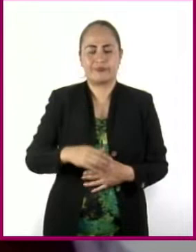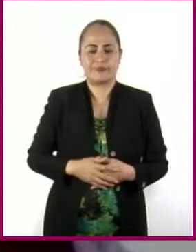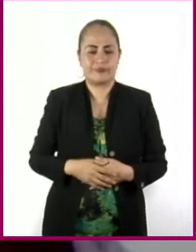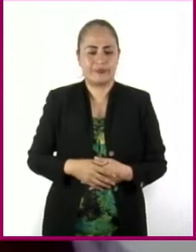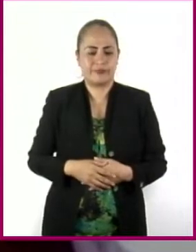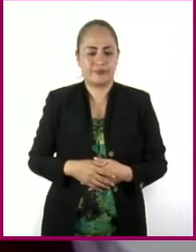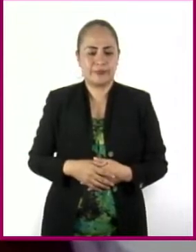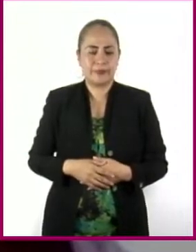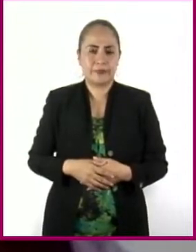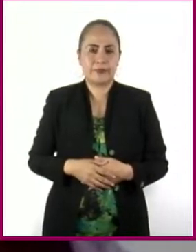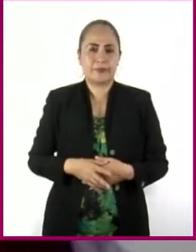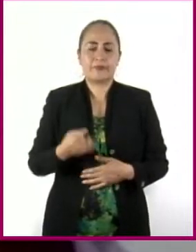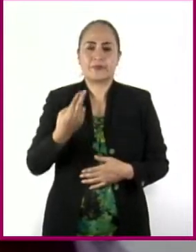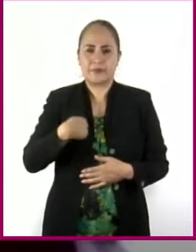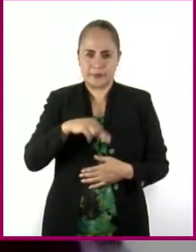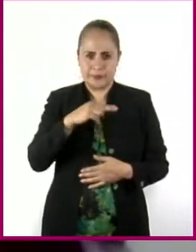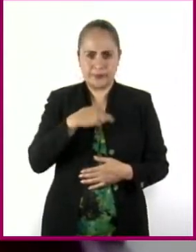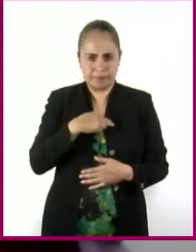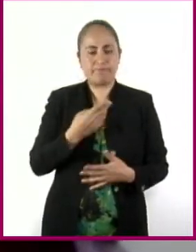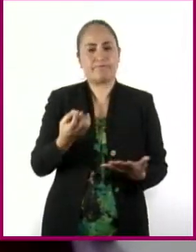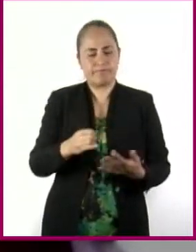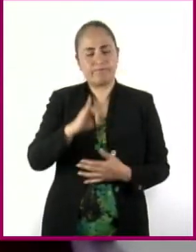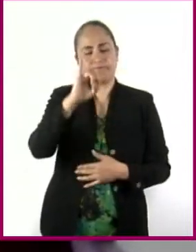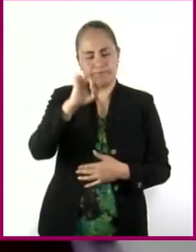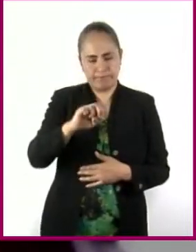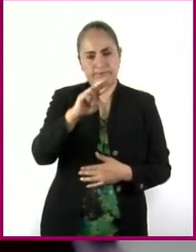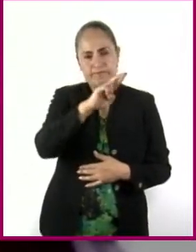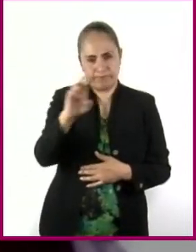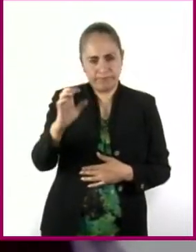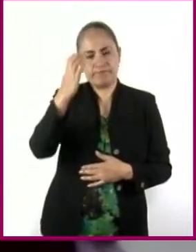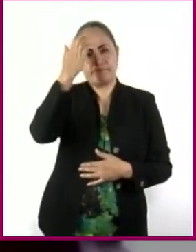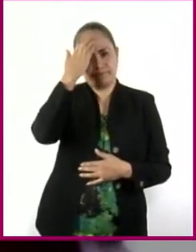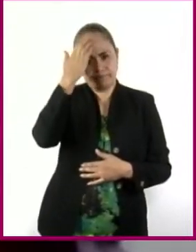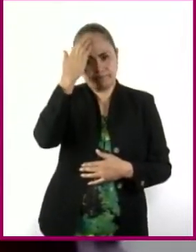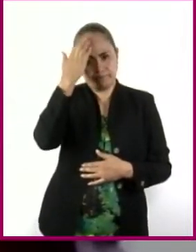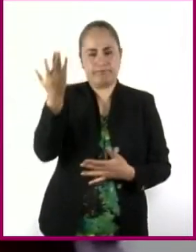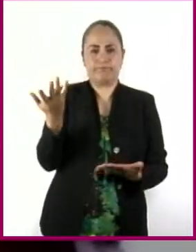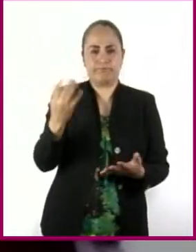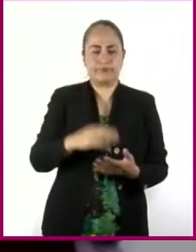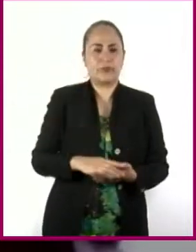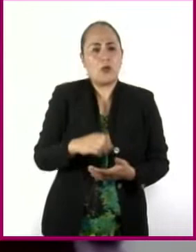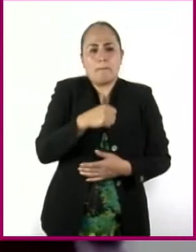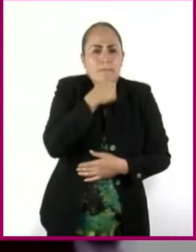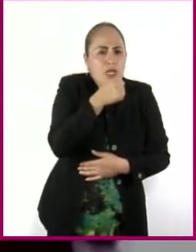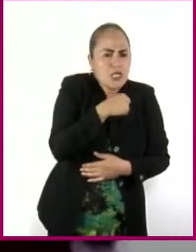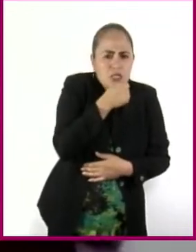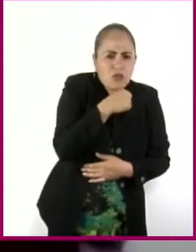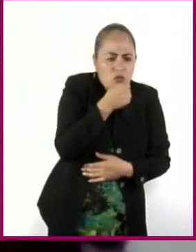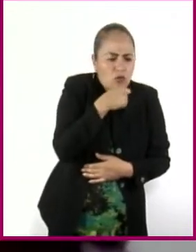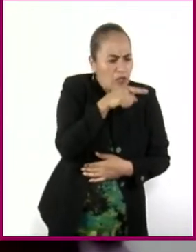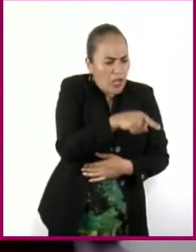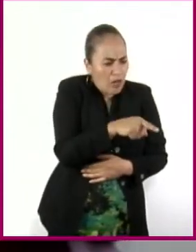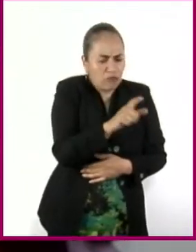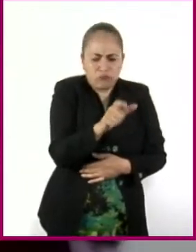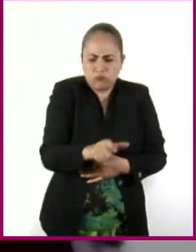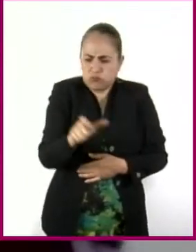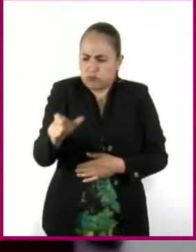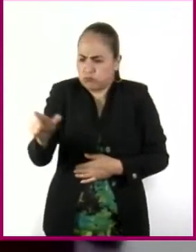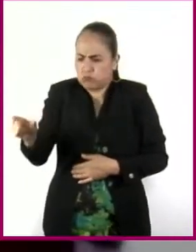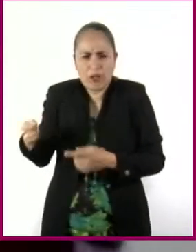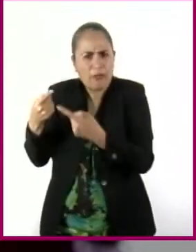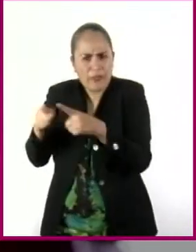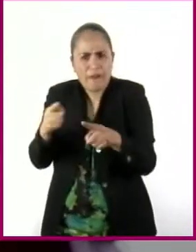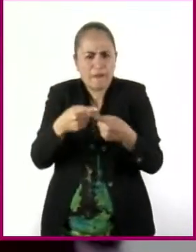qué? Porque tenemos y reconocemos diferentes formas de envejecer en nuestro país, y esto es muy importante para